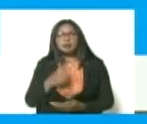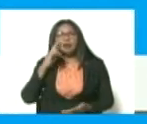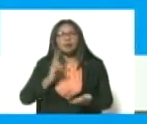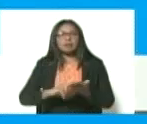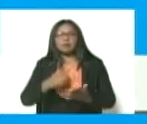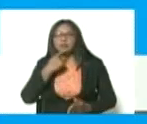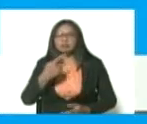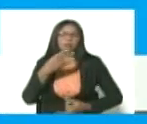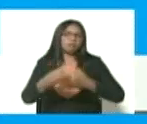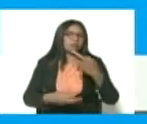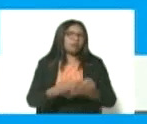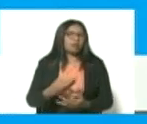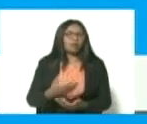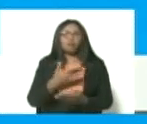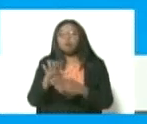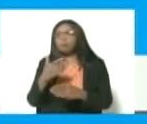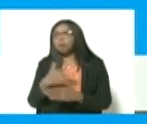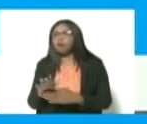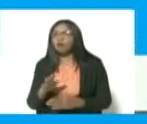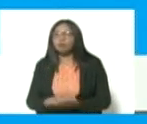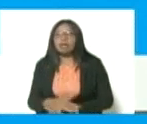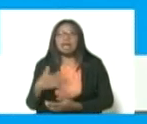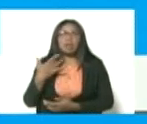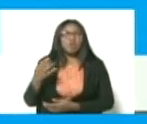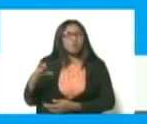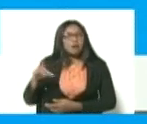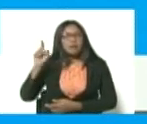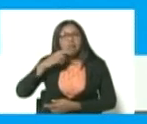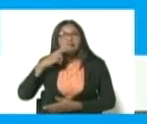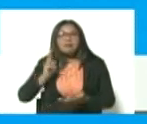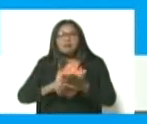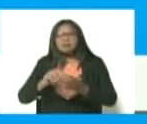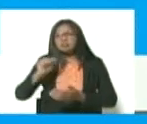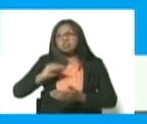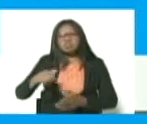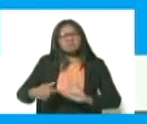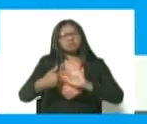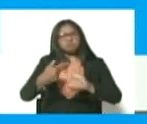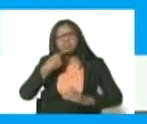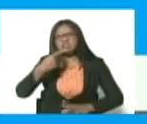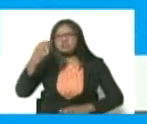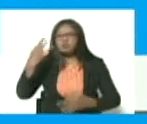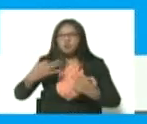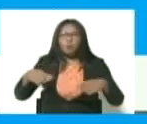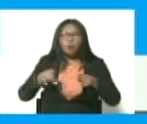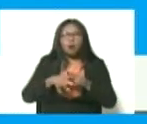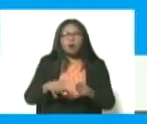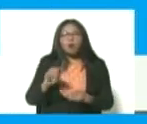decirla. Cueste lo que cueste, duela lo que duela, la verdad hay que decirla. Y ojalá